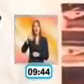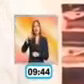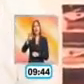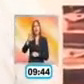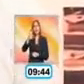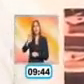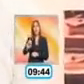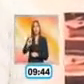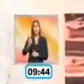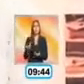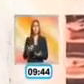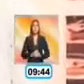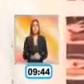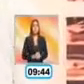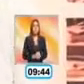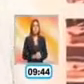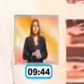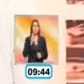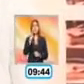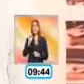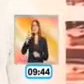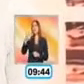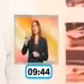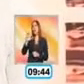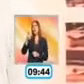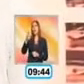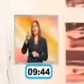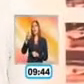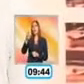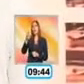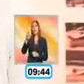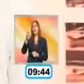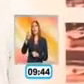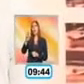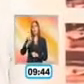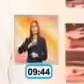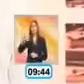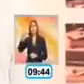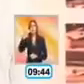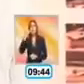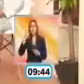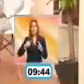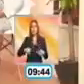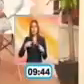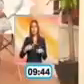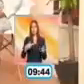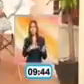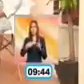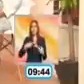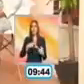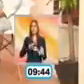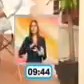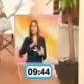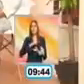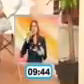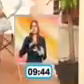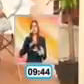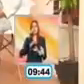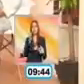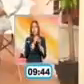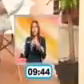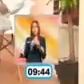Fíjate que siempre decimos, es que me hackearon mi teléfono y alguien puso algo que no conocíamos. Normalmente esto no es